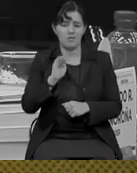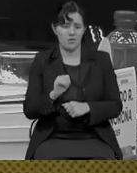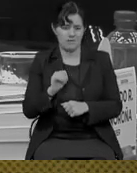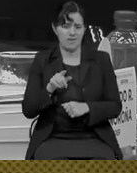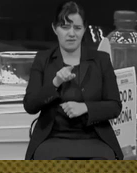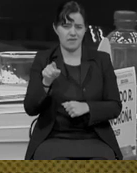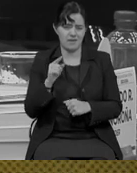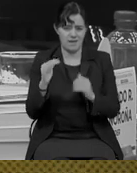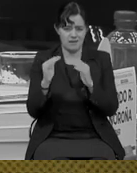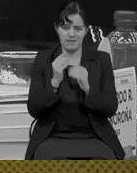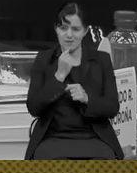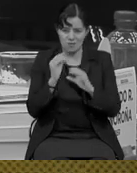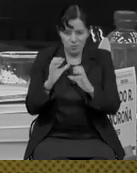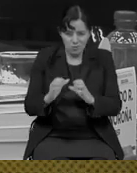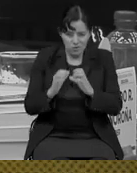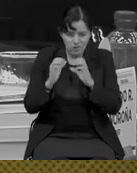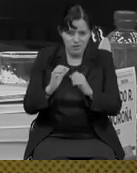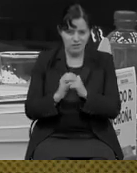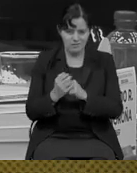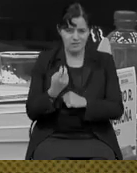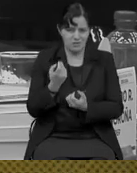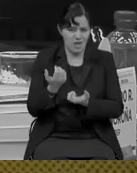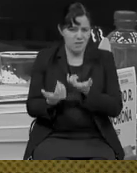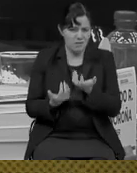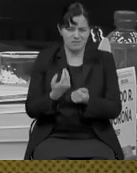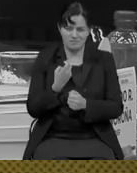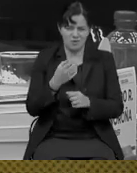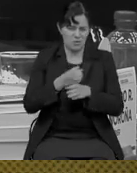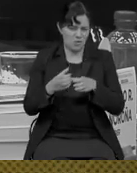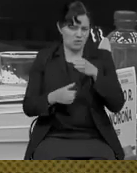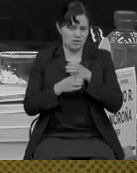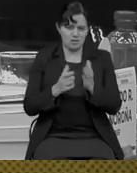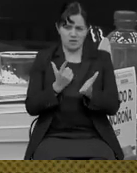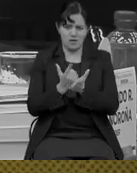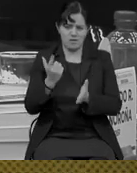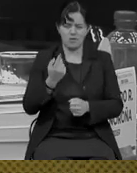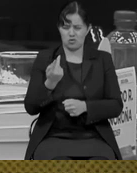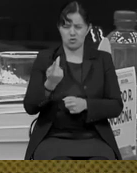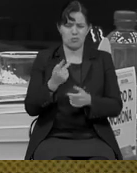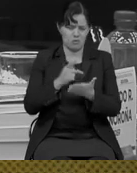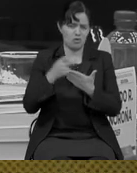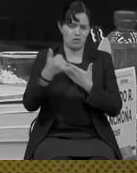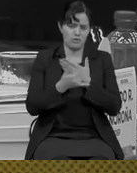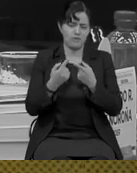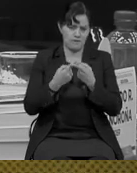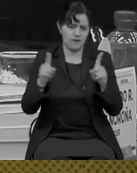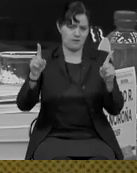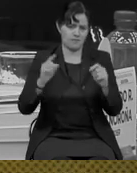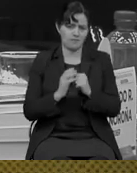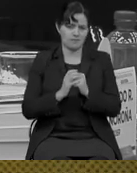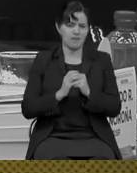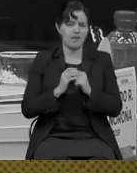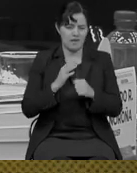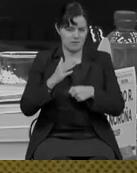negocio al cobijo del poder. O sea, estamos hablando de cosas muy graves, pues somos dos proyectos diferentes. Y vamos a entrar en un rato más al punto de